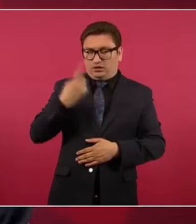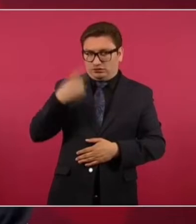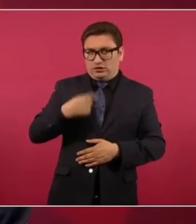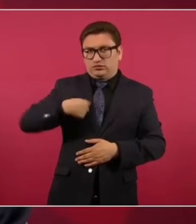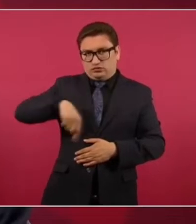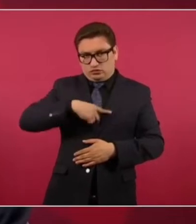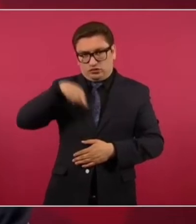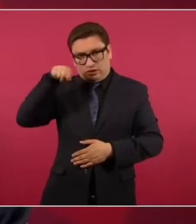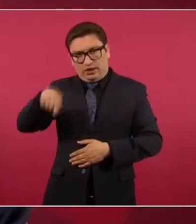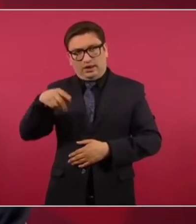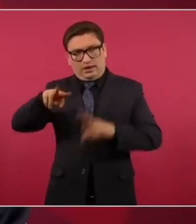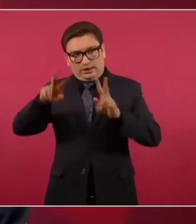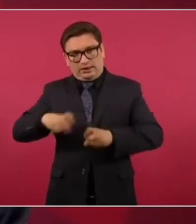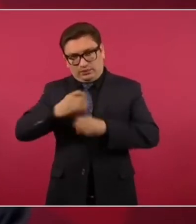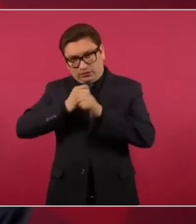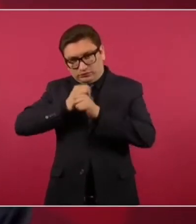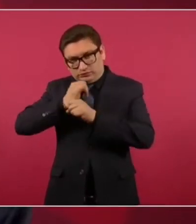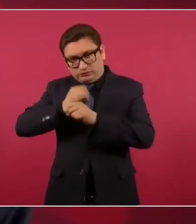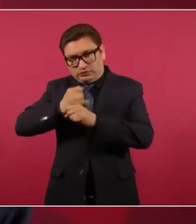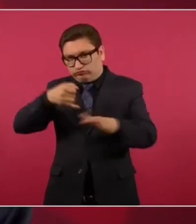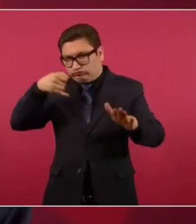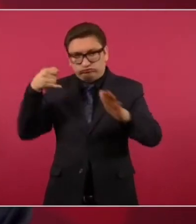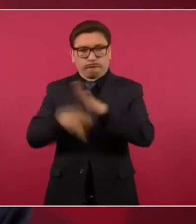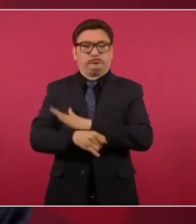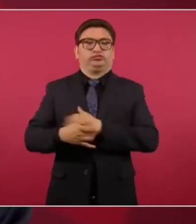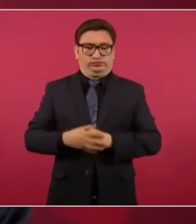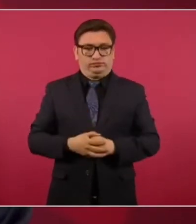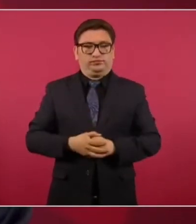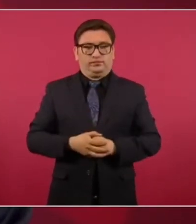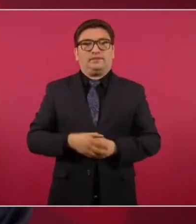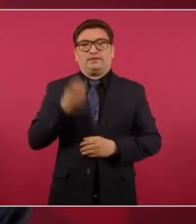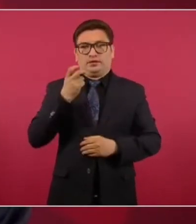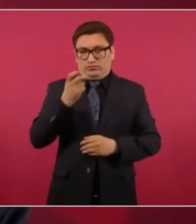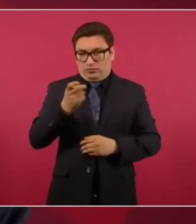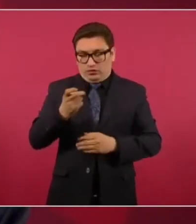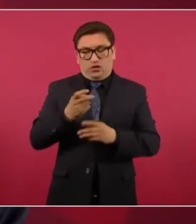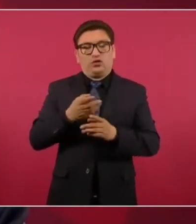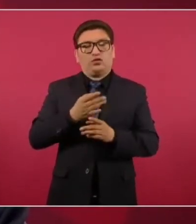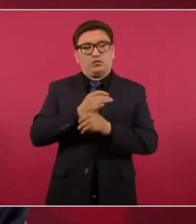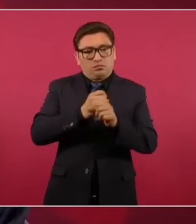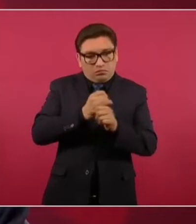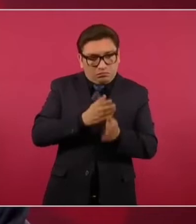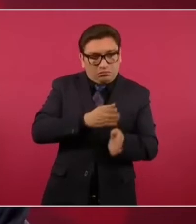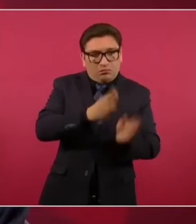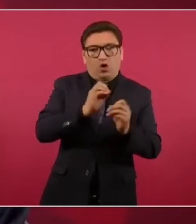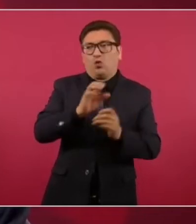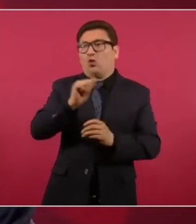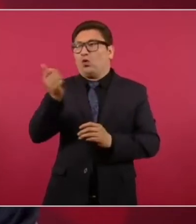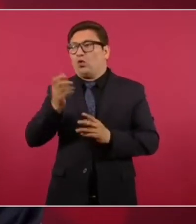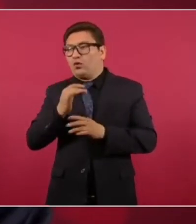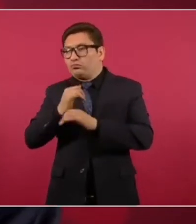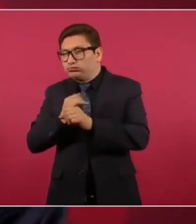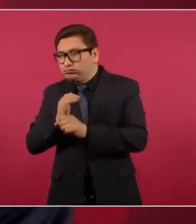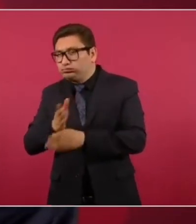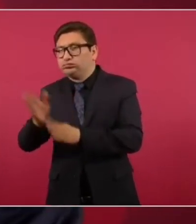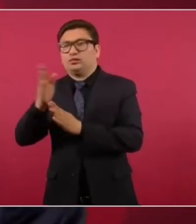a fondo en este tema y no hemos descartado ninguna línea de investigación. No obstante que